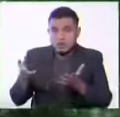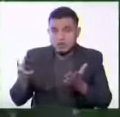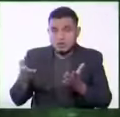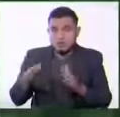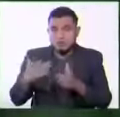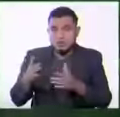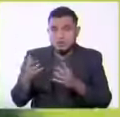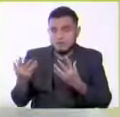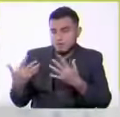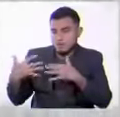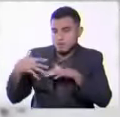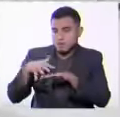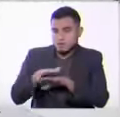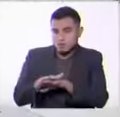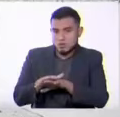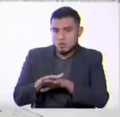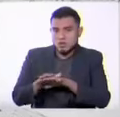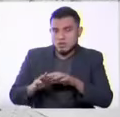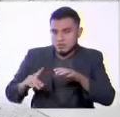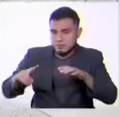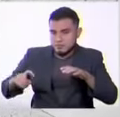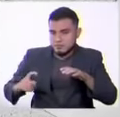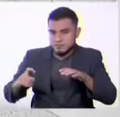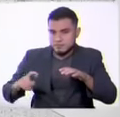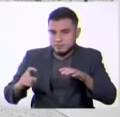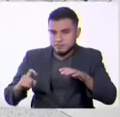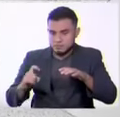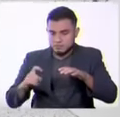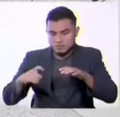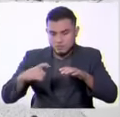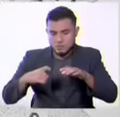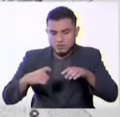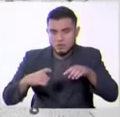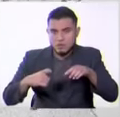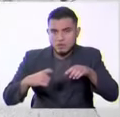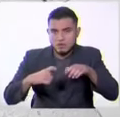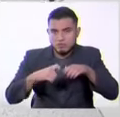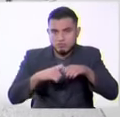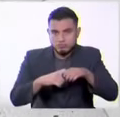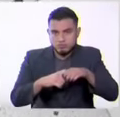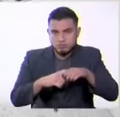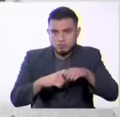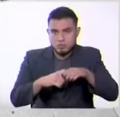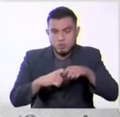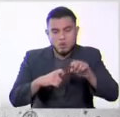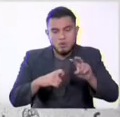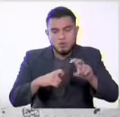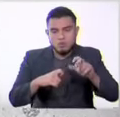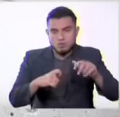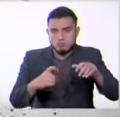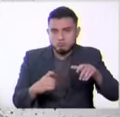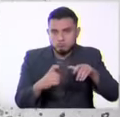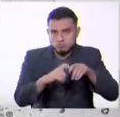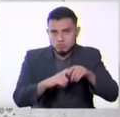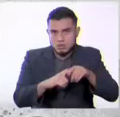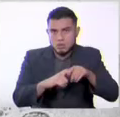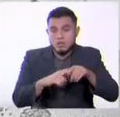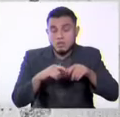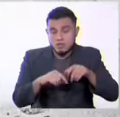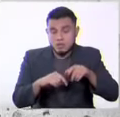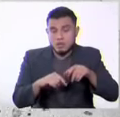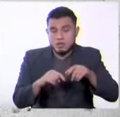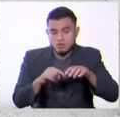la fusión del espermatozoide y el óvulo. Además, reconoció el rol del núcleo